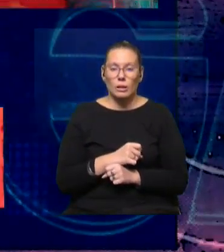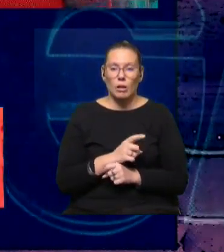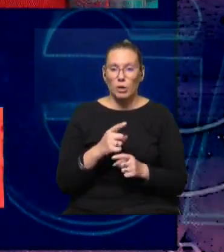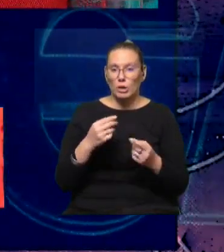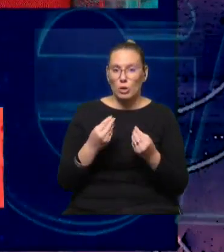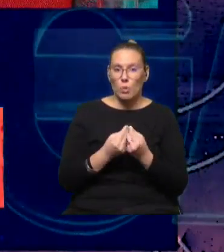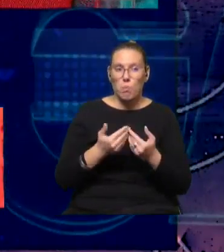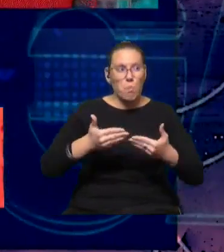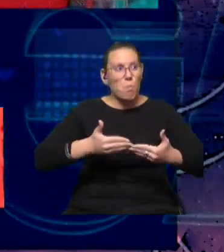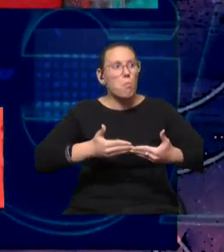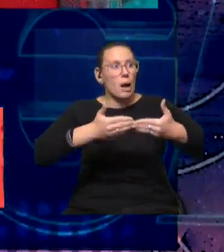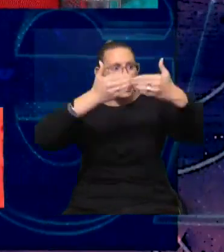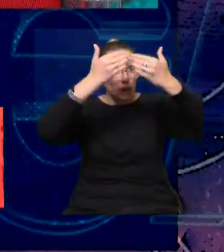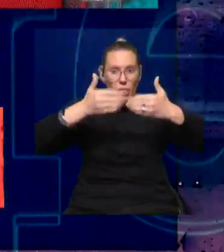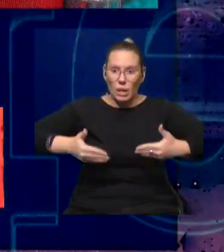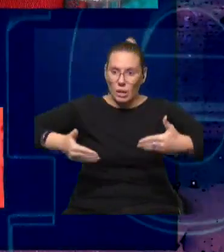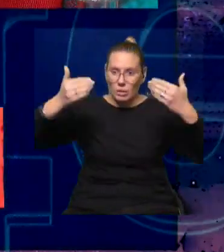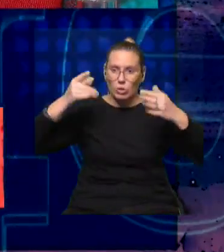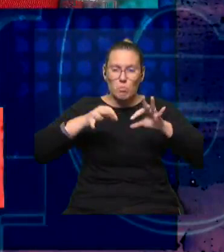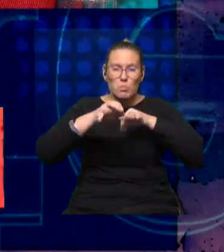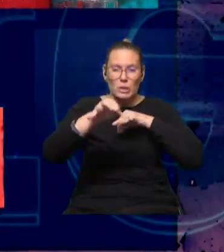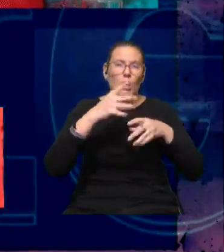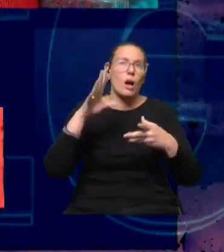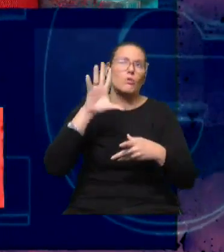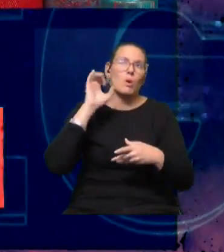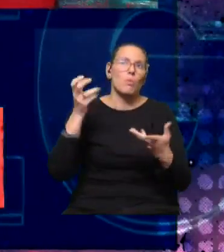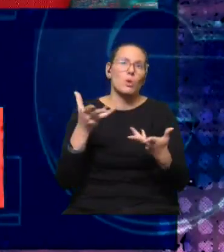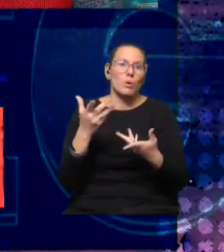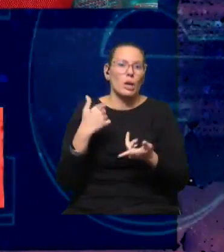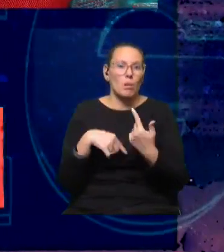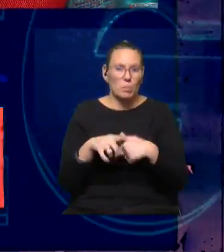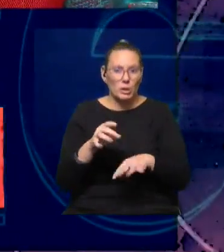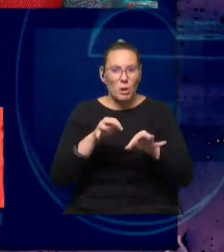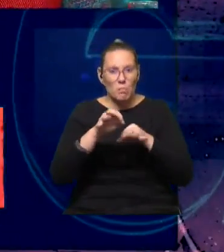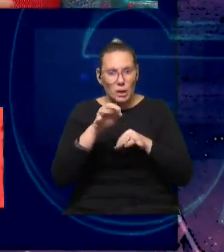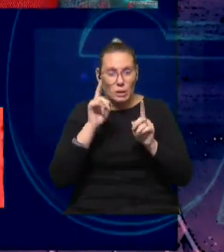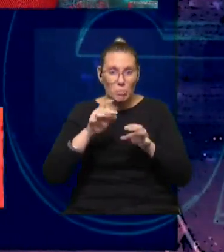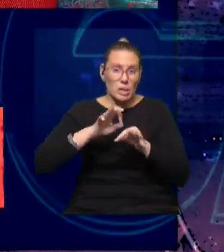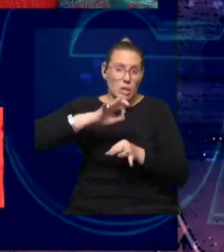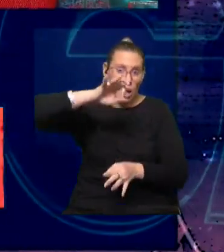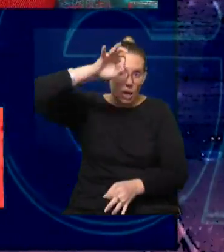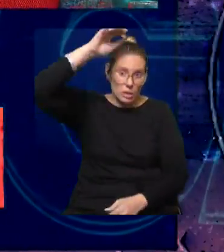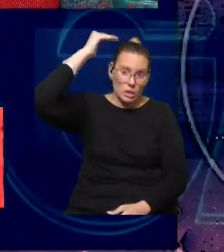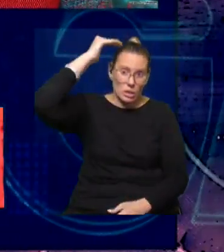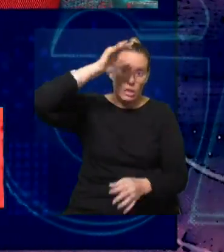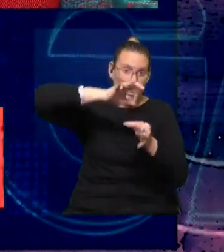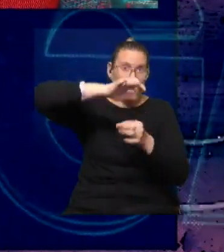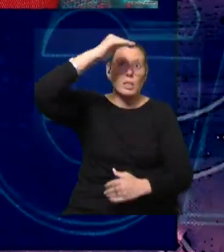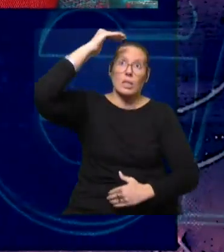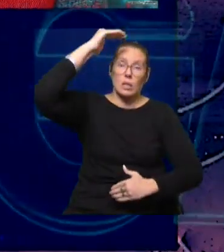bueno varias paredes son un montón de metros yo no me acuerdo ahora pero son un montón de techo a